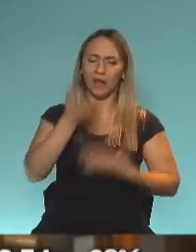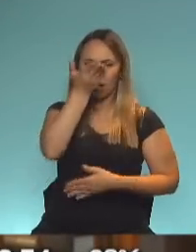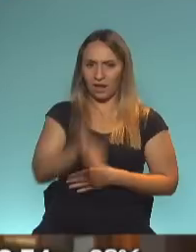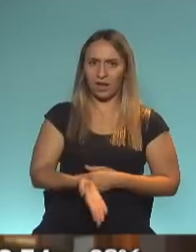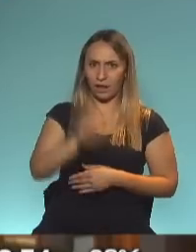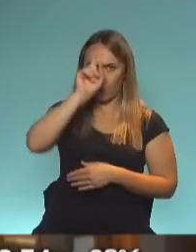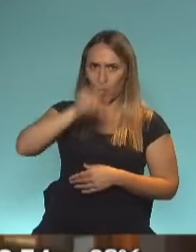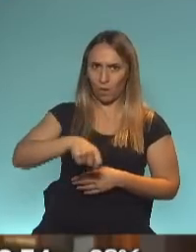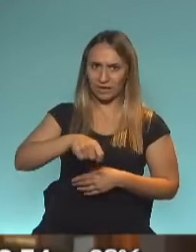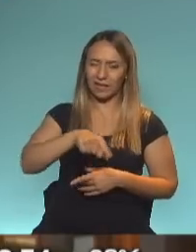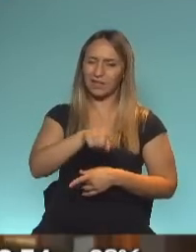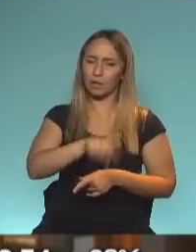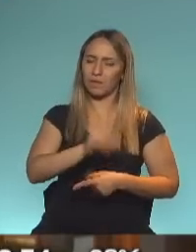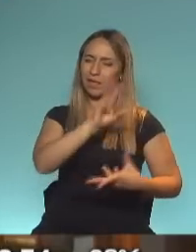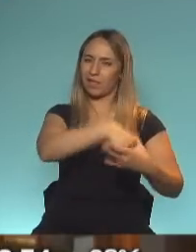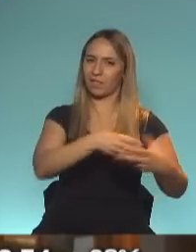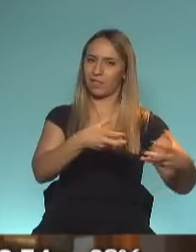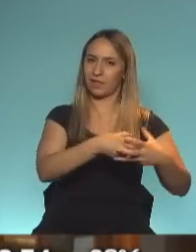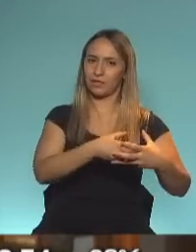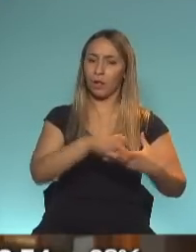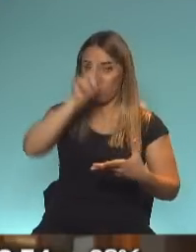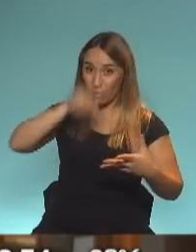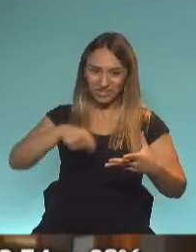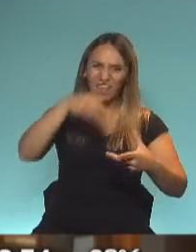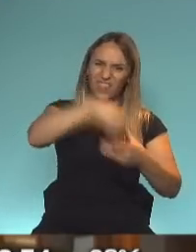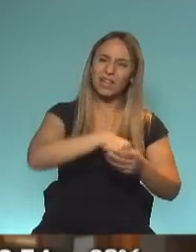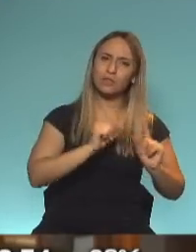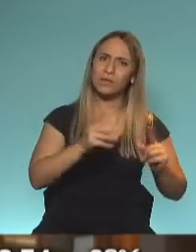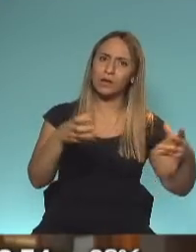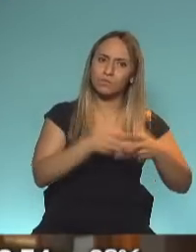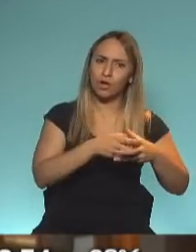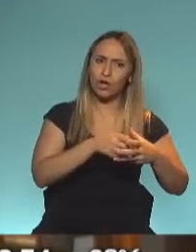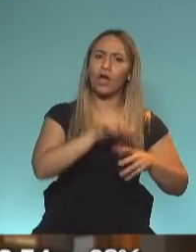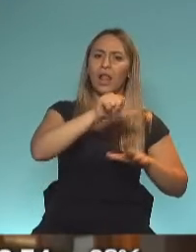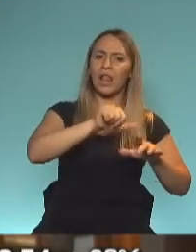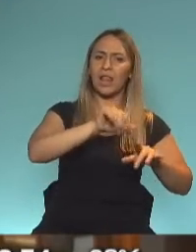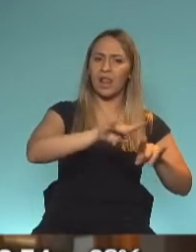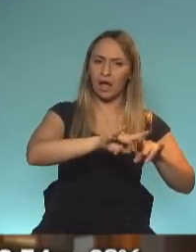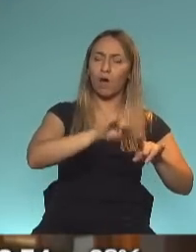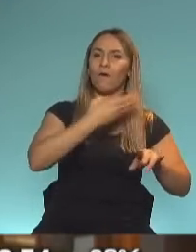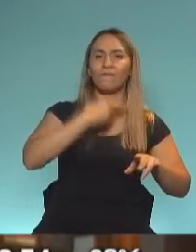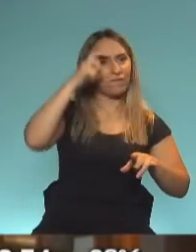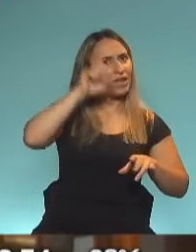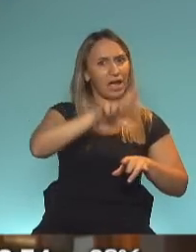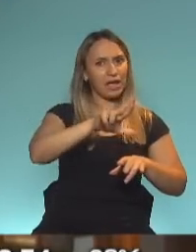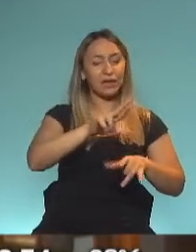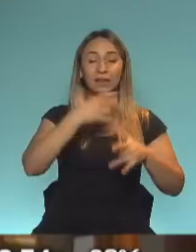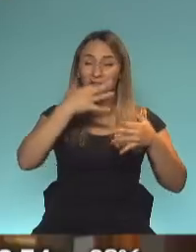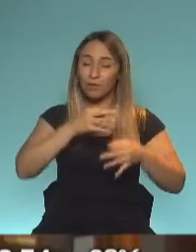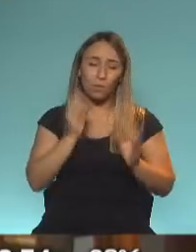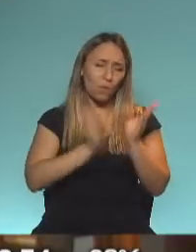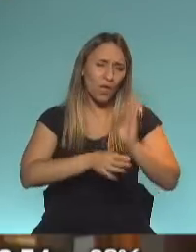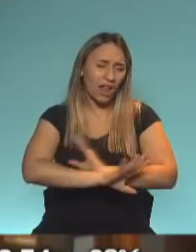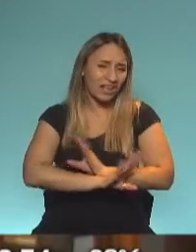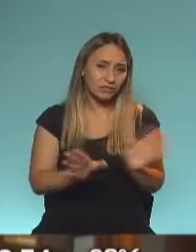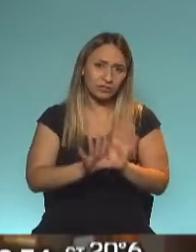del lawfare? El juez Moro fue parte del lawfare realmente en una forma muy violenta y con resultados realmente